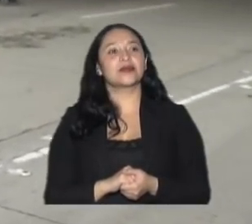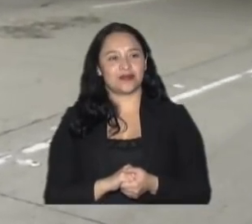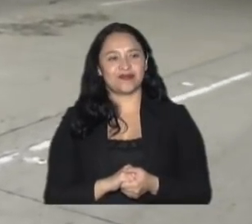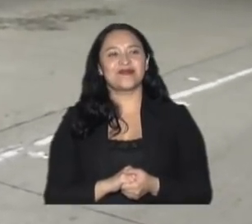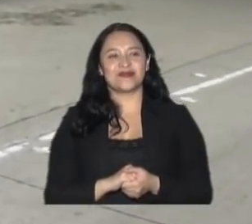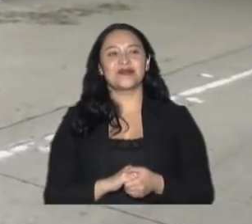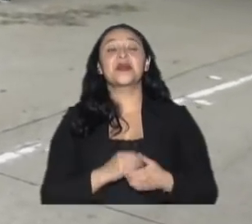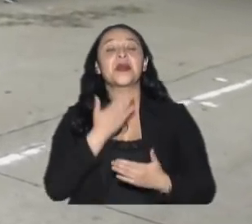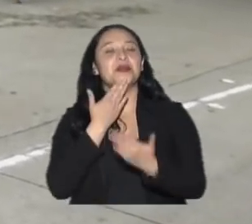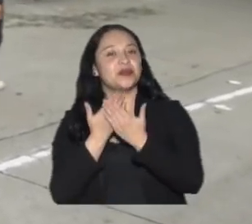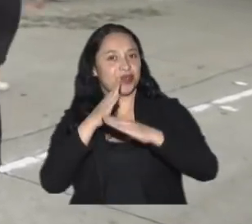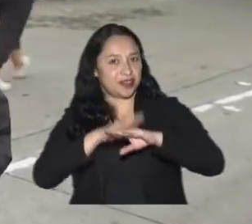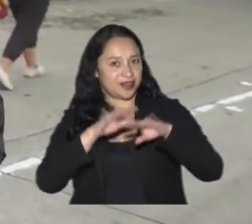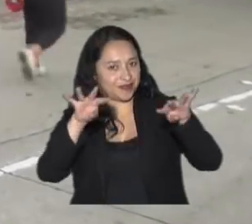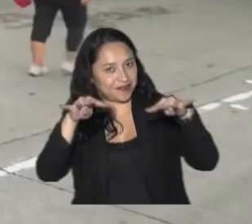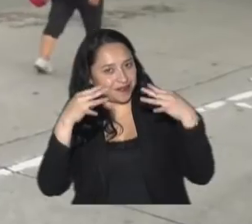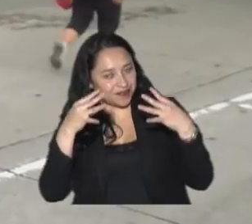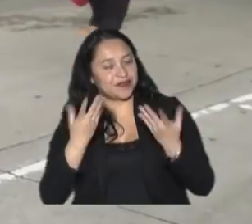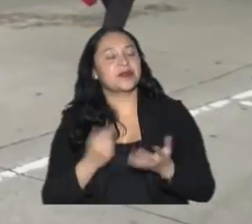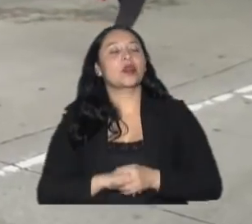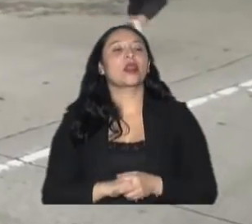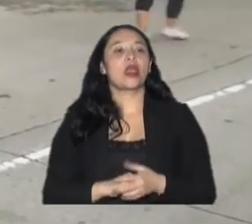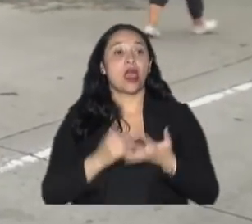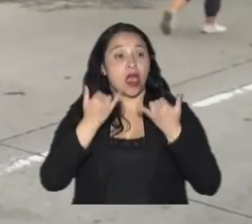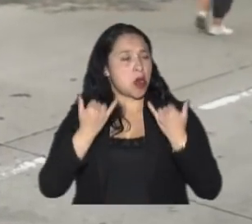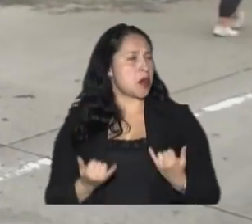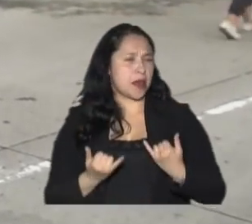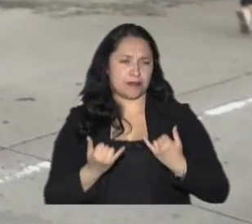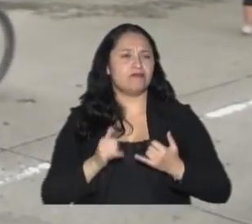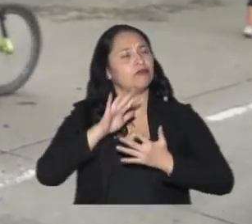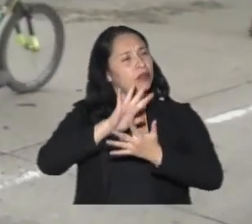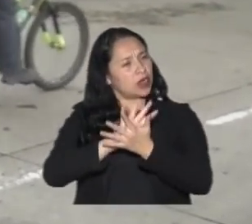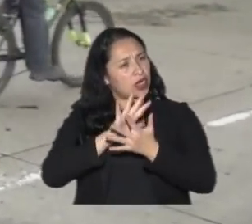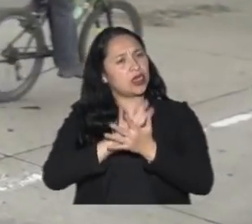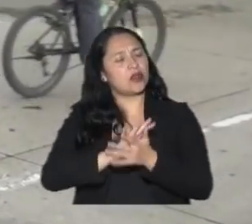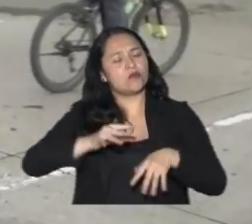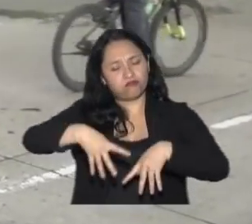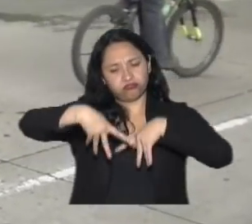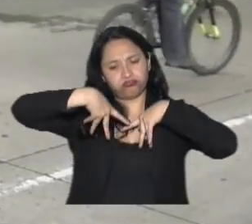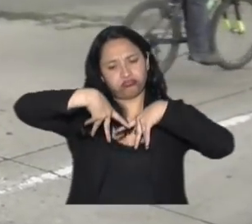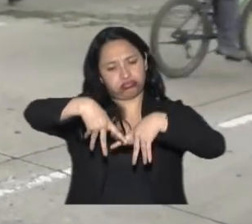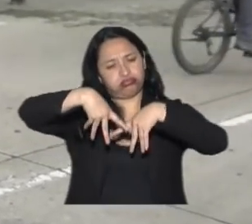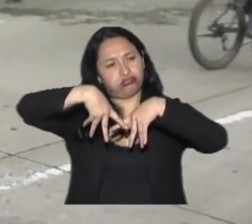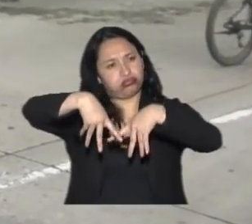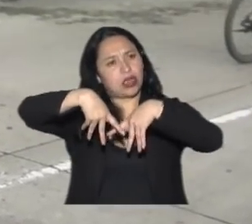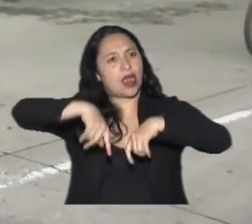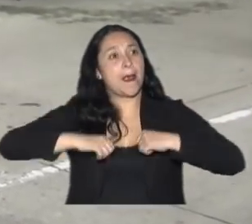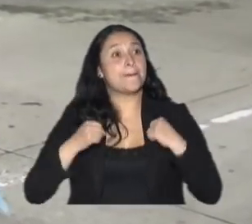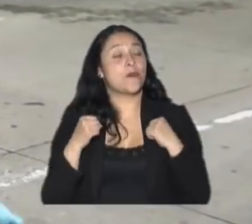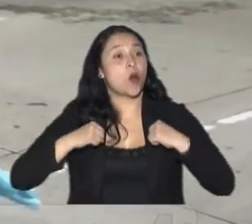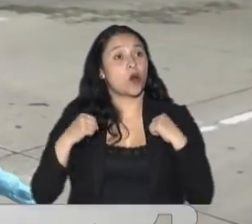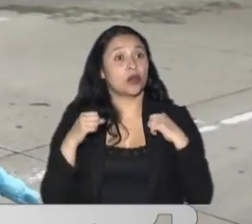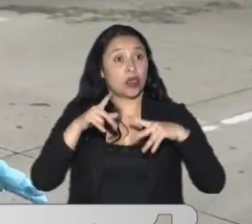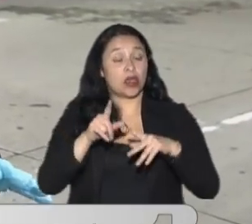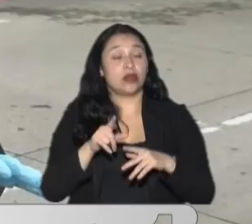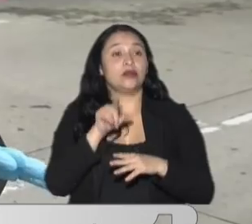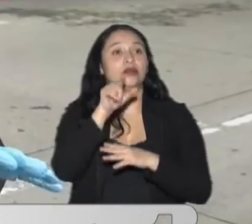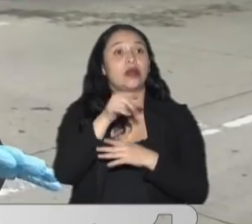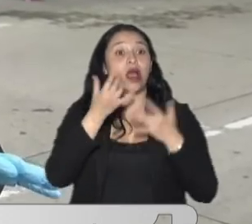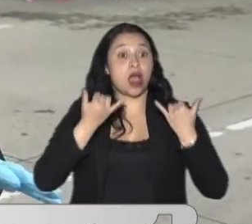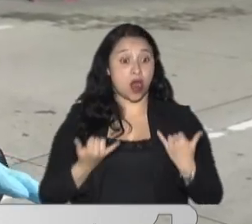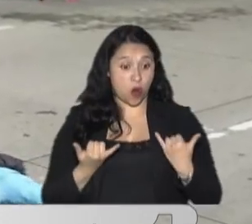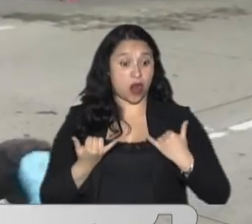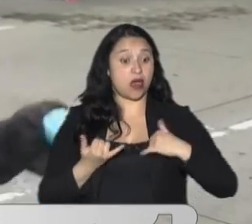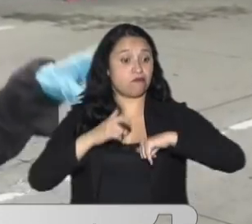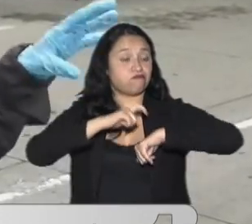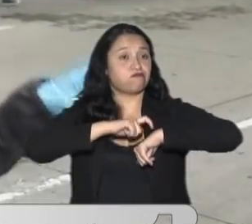Luisa y televidentes, buenas tardes. Pues en total normalidad avanza a esta hora la primera marcha de la minga indígena en Bogotá. El recorrido a esta hora ya